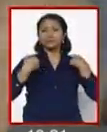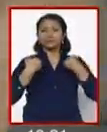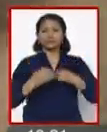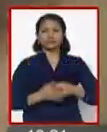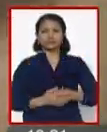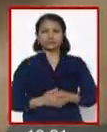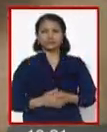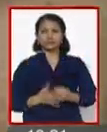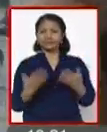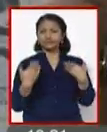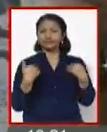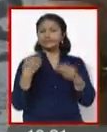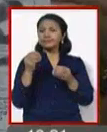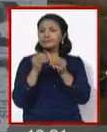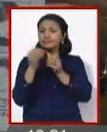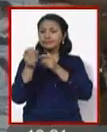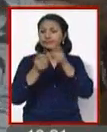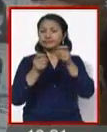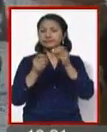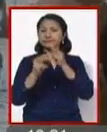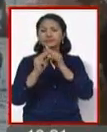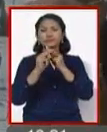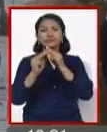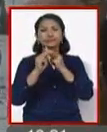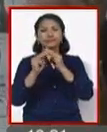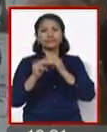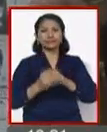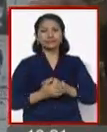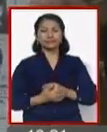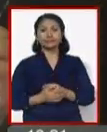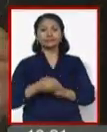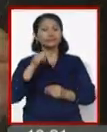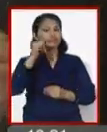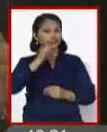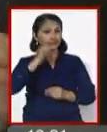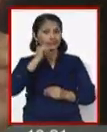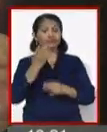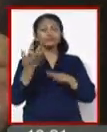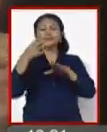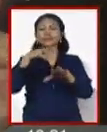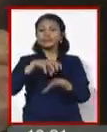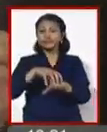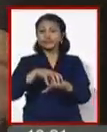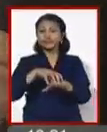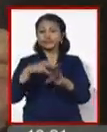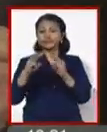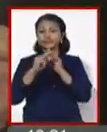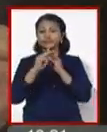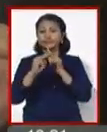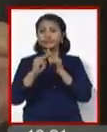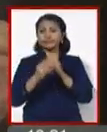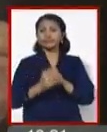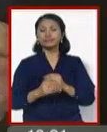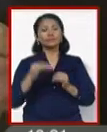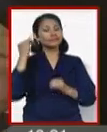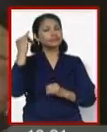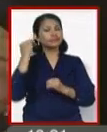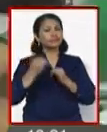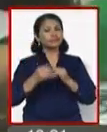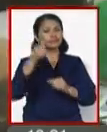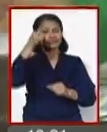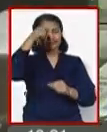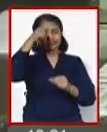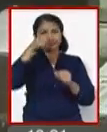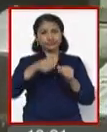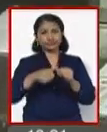jóvenes, ¿no? Tengan mayor control en los minibuses. Esta niña subió a un minibús y fue lo último